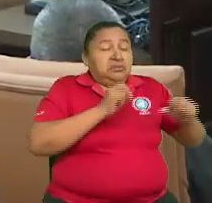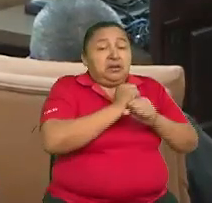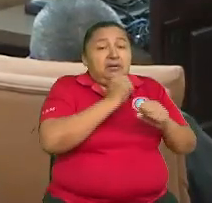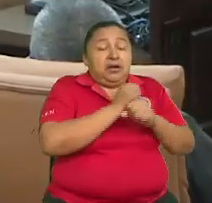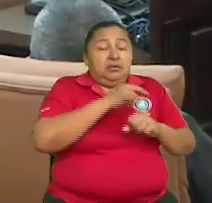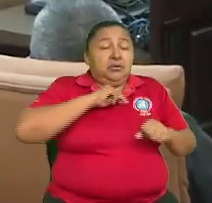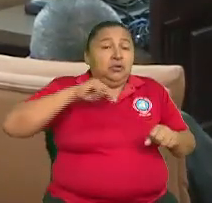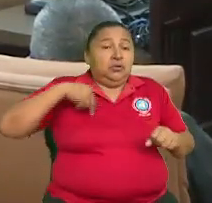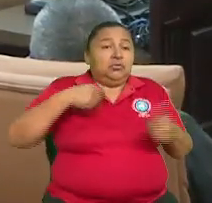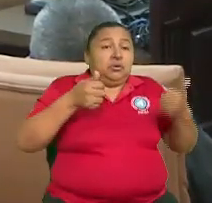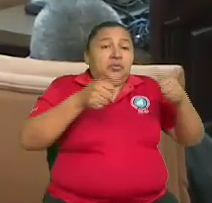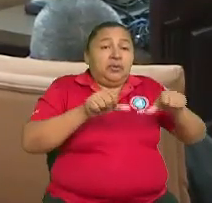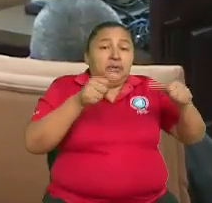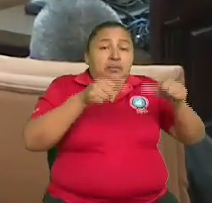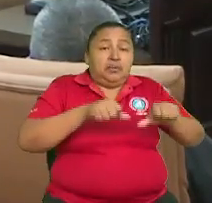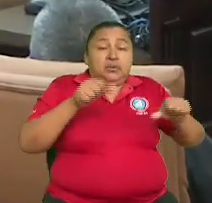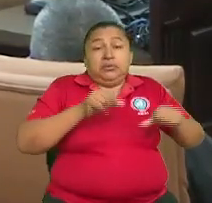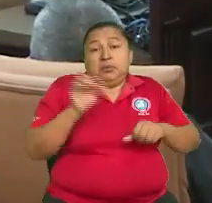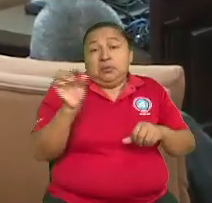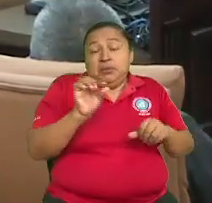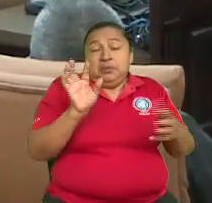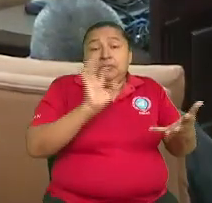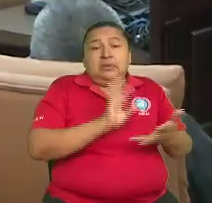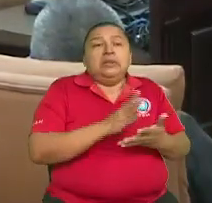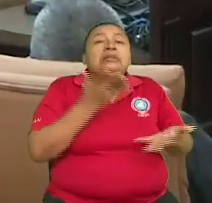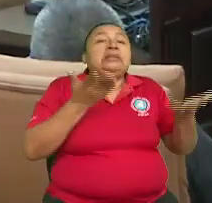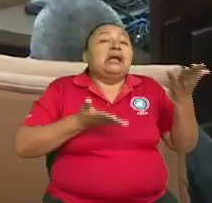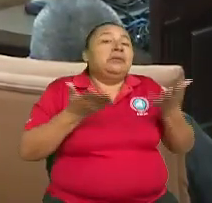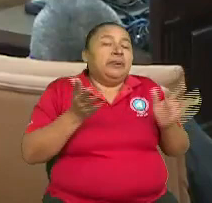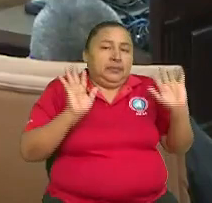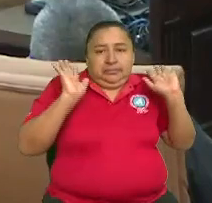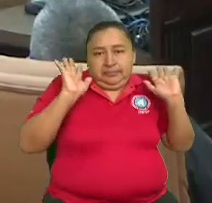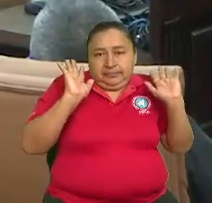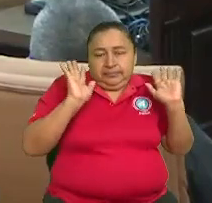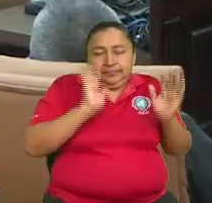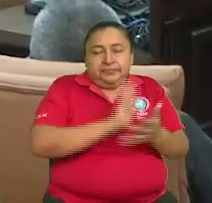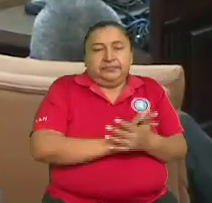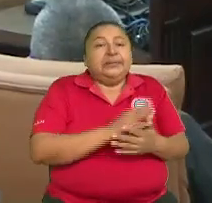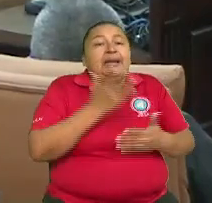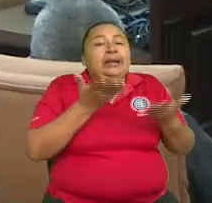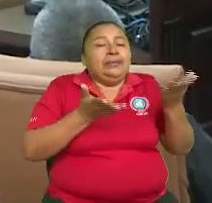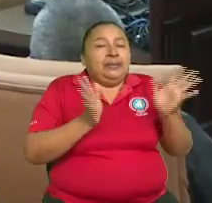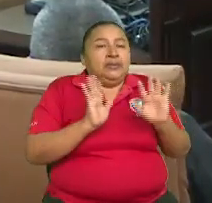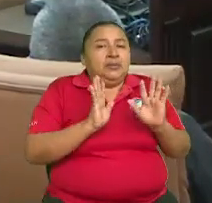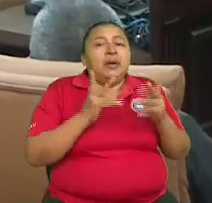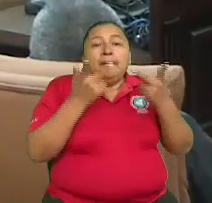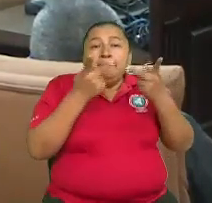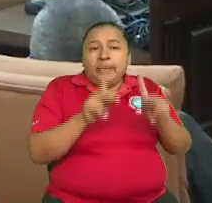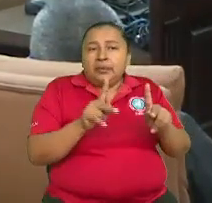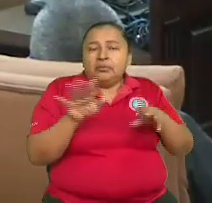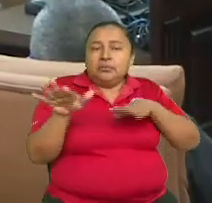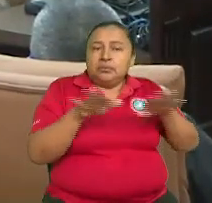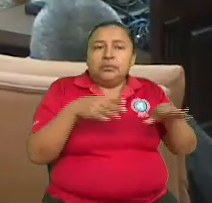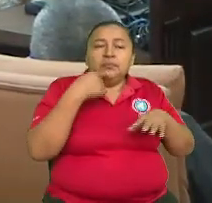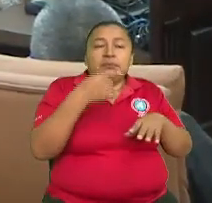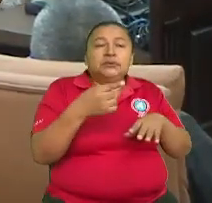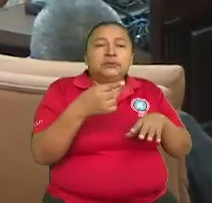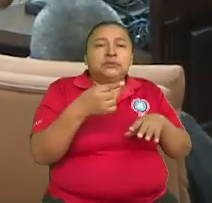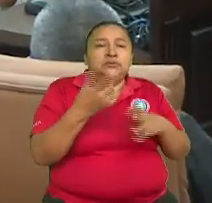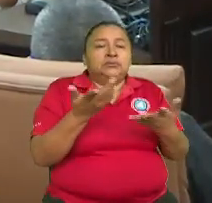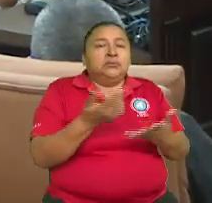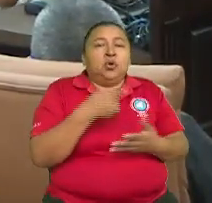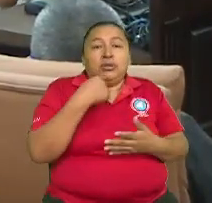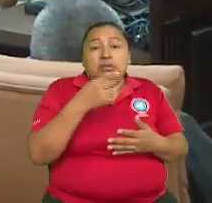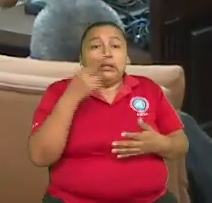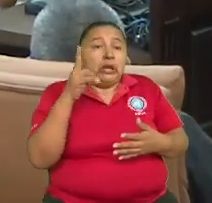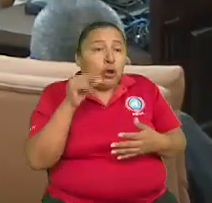nosotros aprobando los préstamos. Tal vez sea eso. Pero no podemos negar